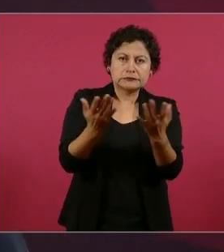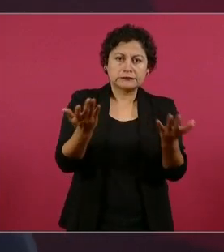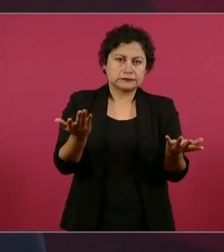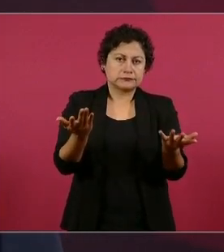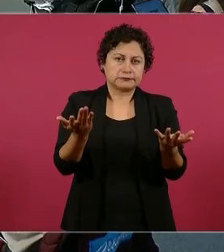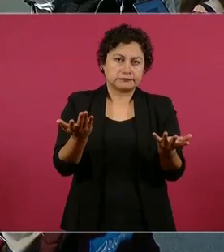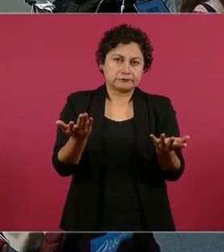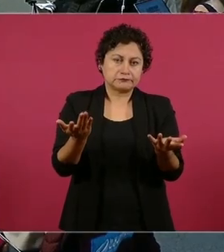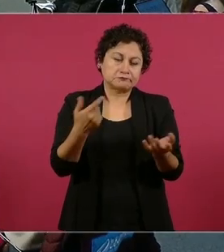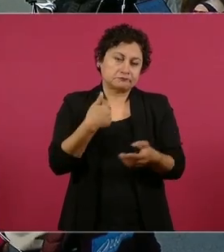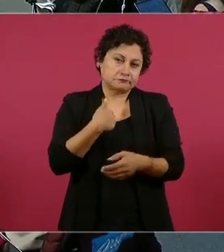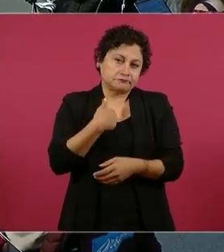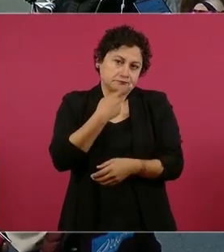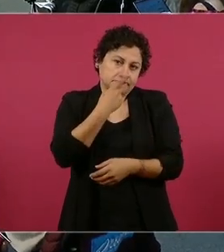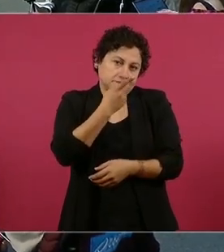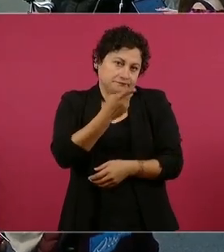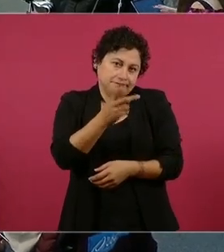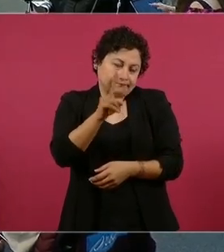obvio, pero